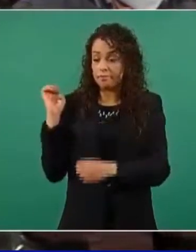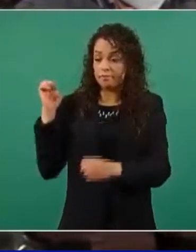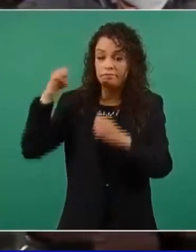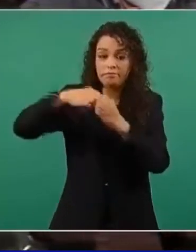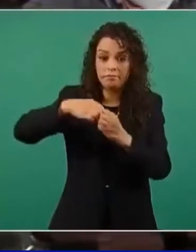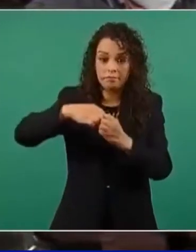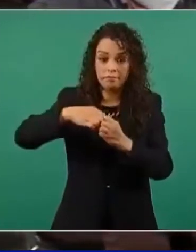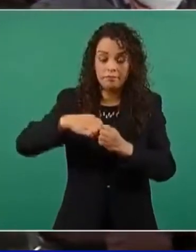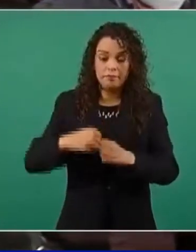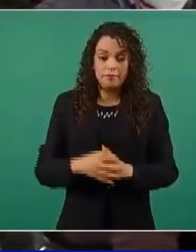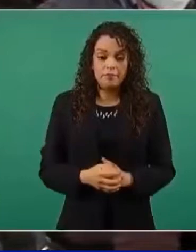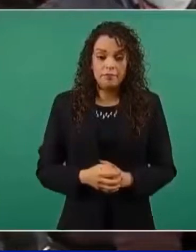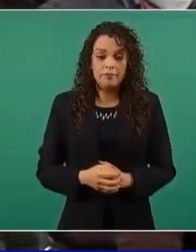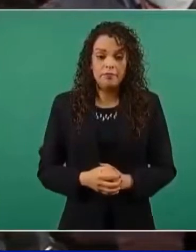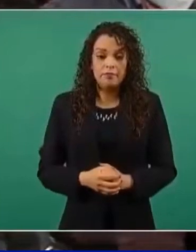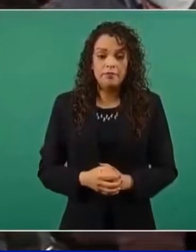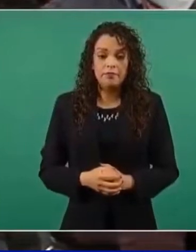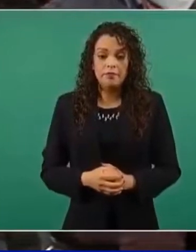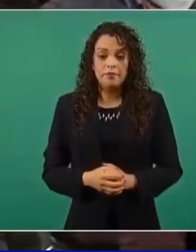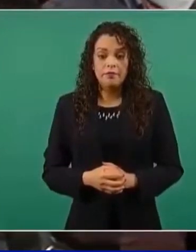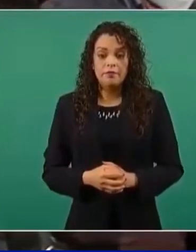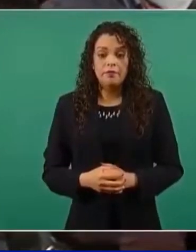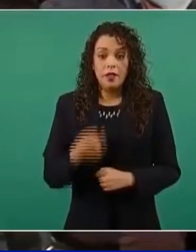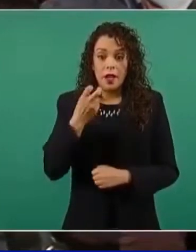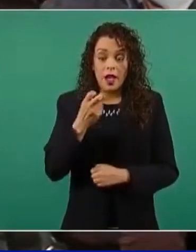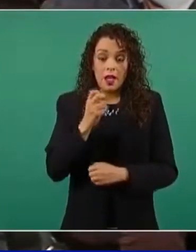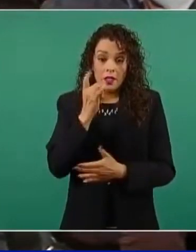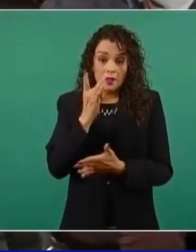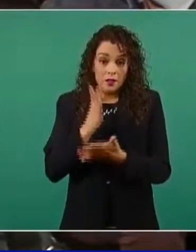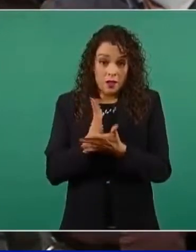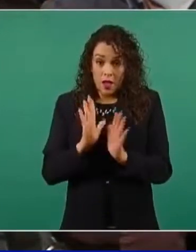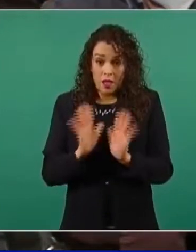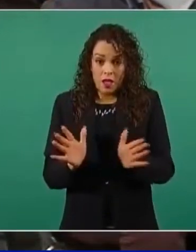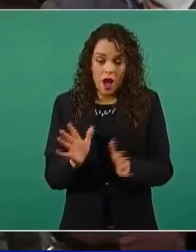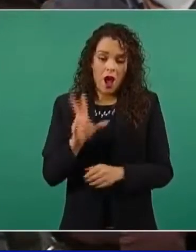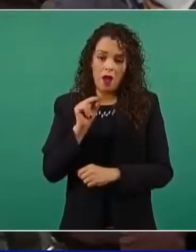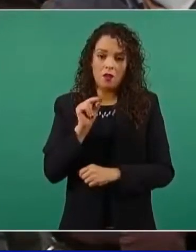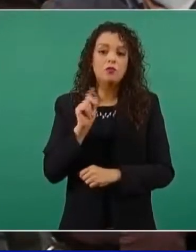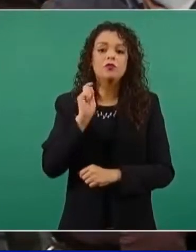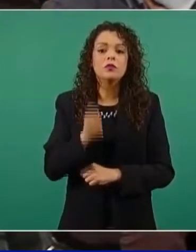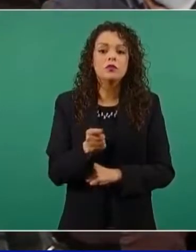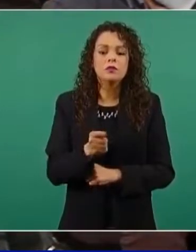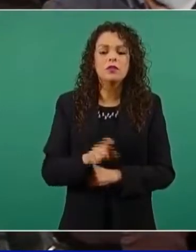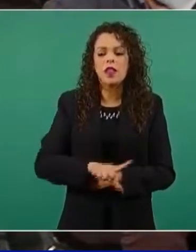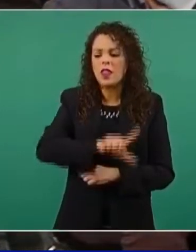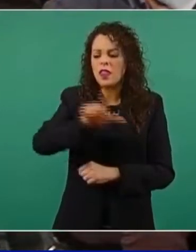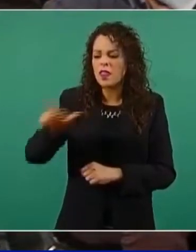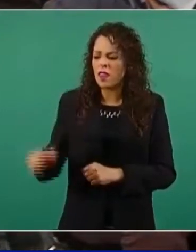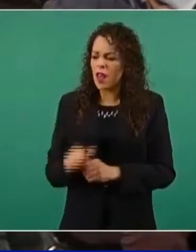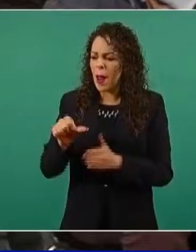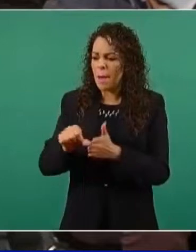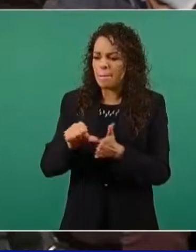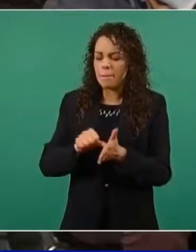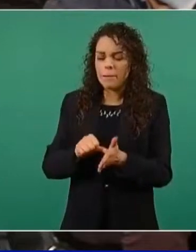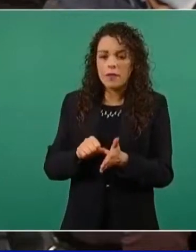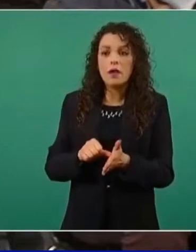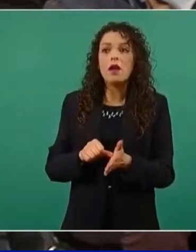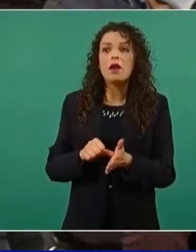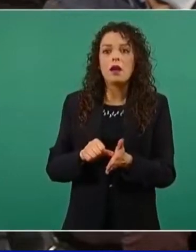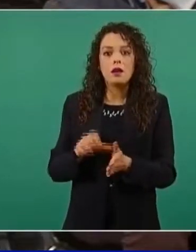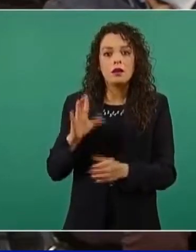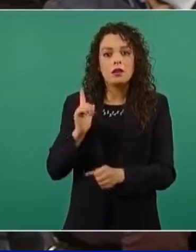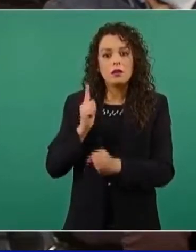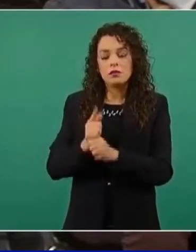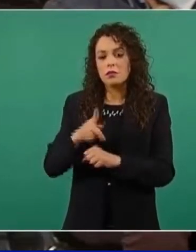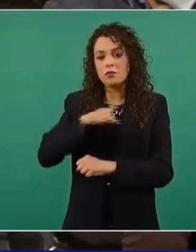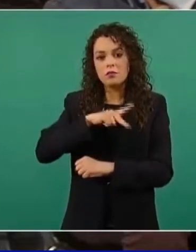señor presidente, no terminaría ahí si no fuera porque él meses después se dio cuenta que ya no era